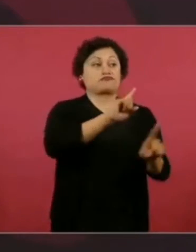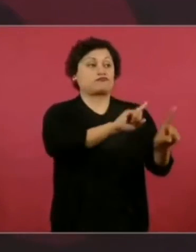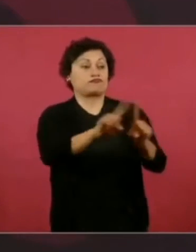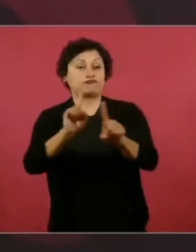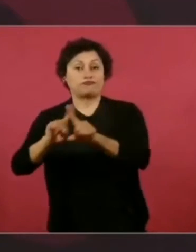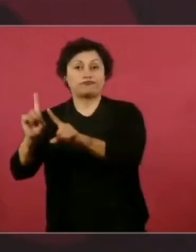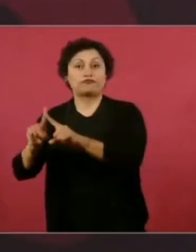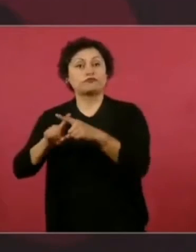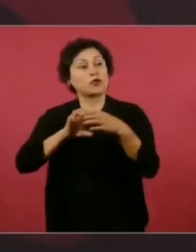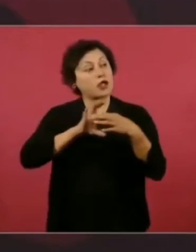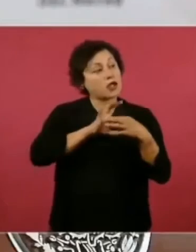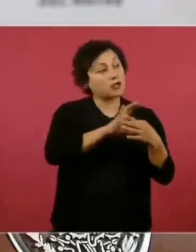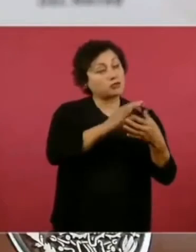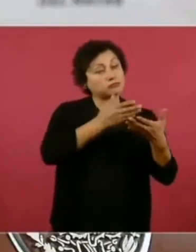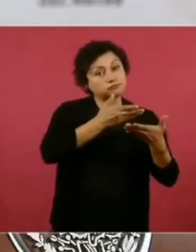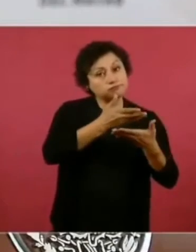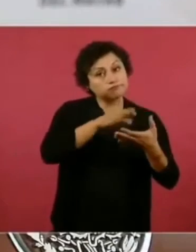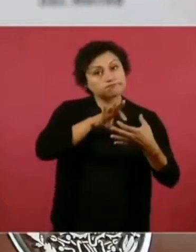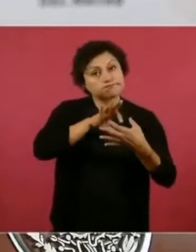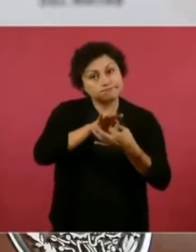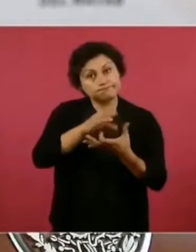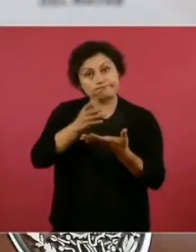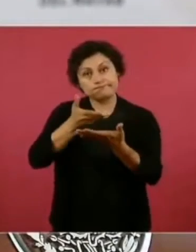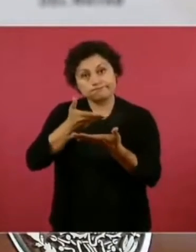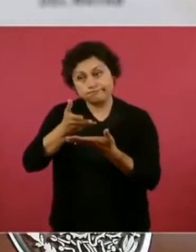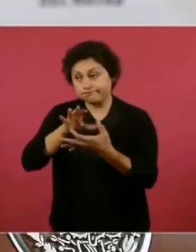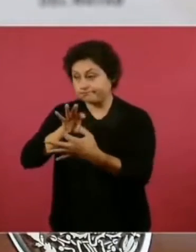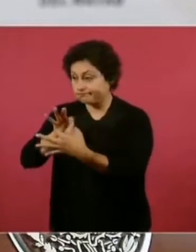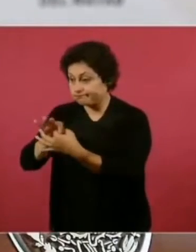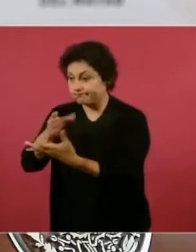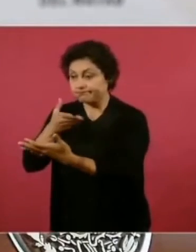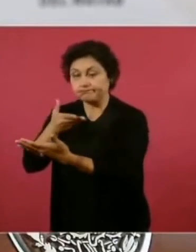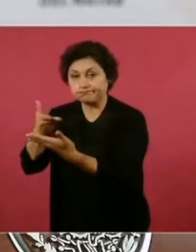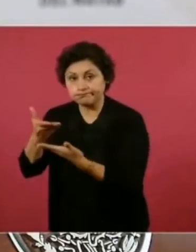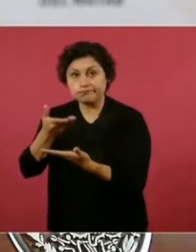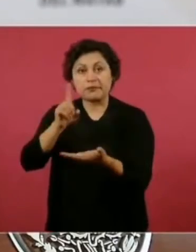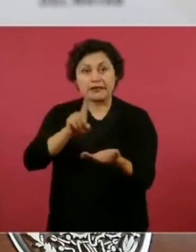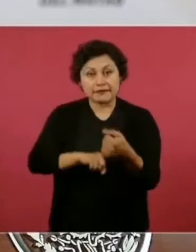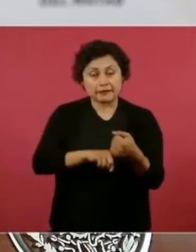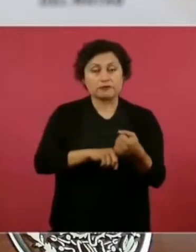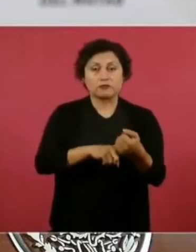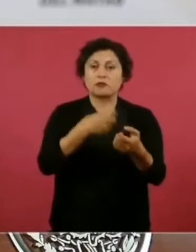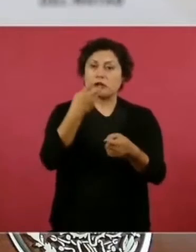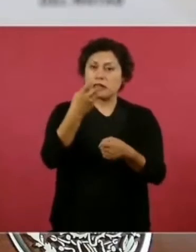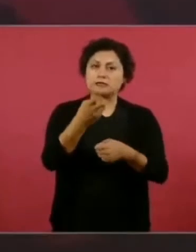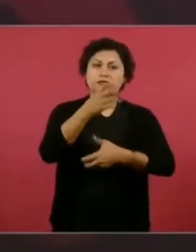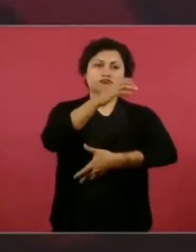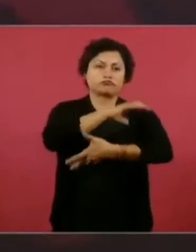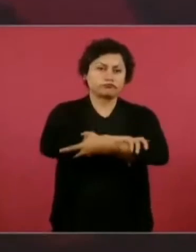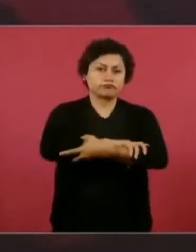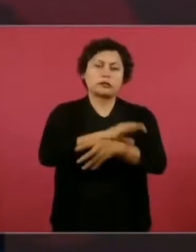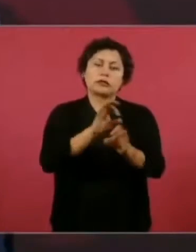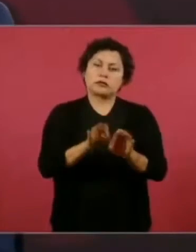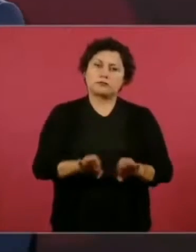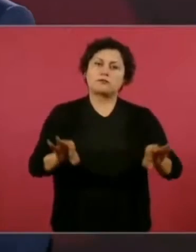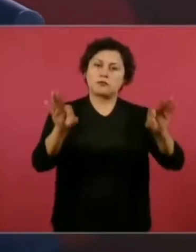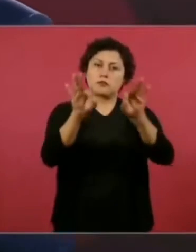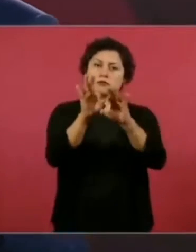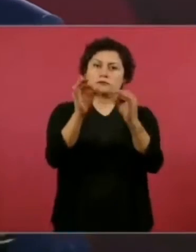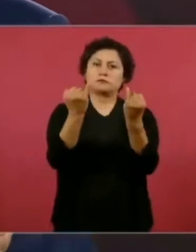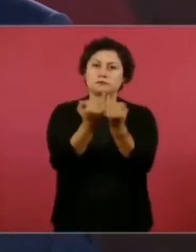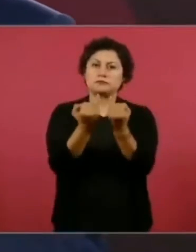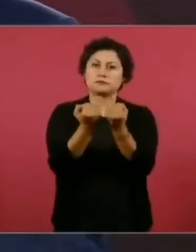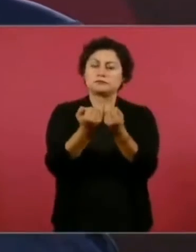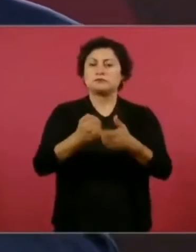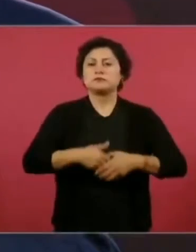la cooperación con los gobiernos de los estados. Entonces, todo esto nos